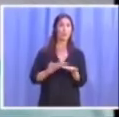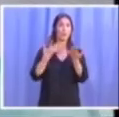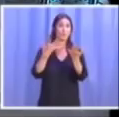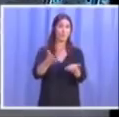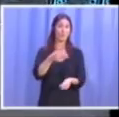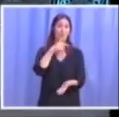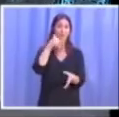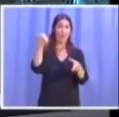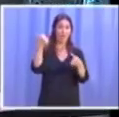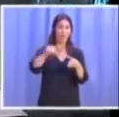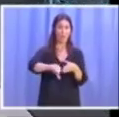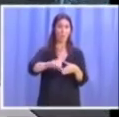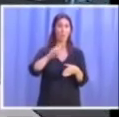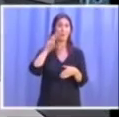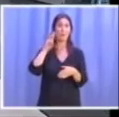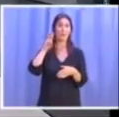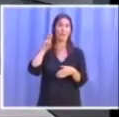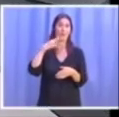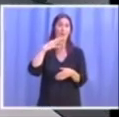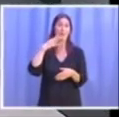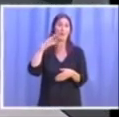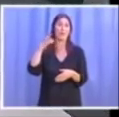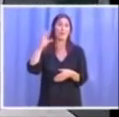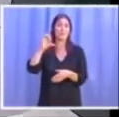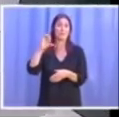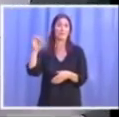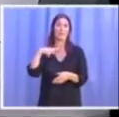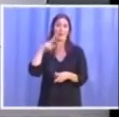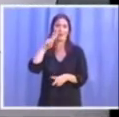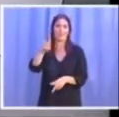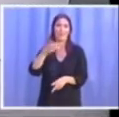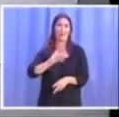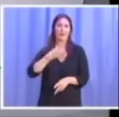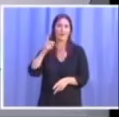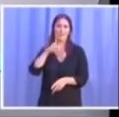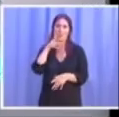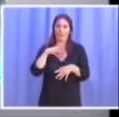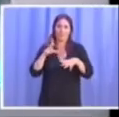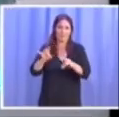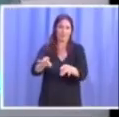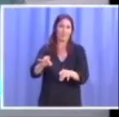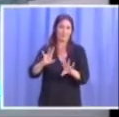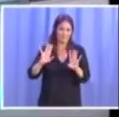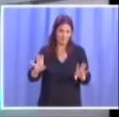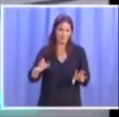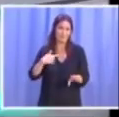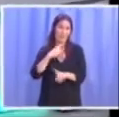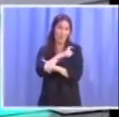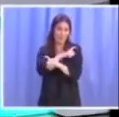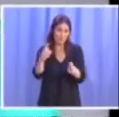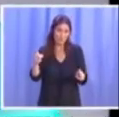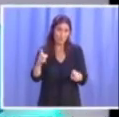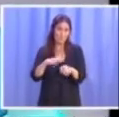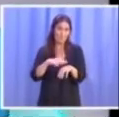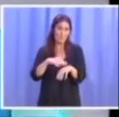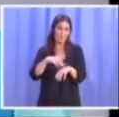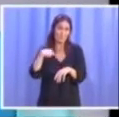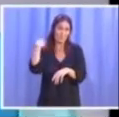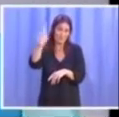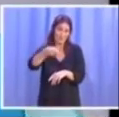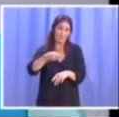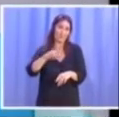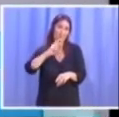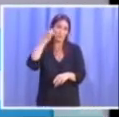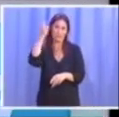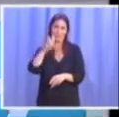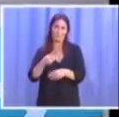y me veo la obligación de hacerlo también con el alcalde, con el señor Salvador, que los veo secos. Esto para el próximo debate que hagamos, ya les digo yo, pues que pondremos a alguien para